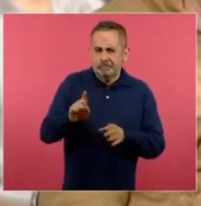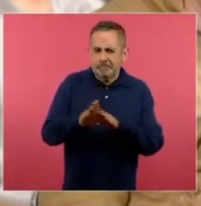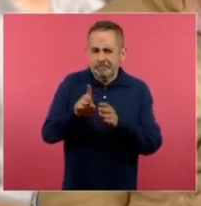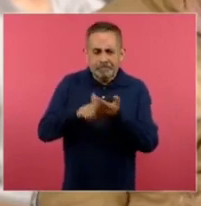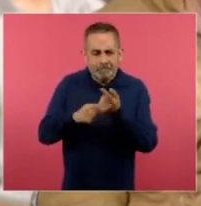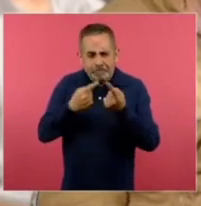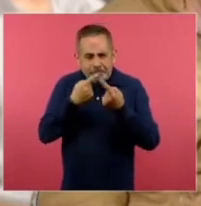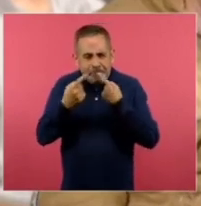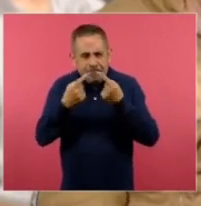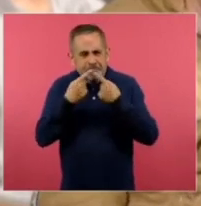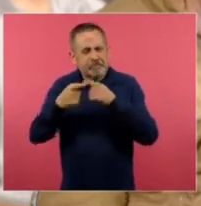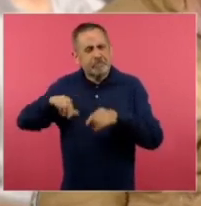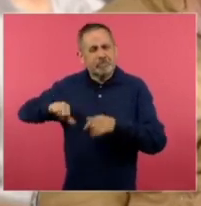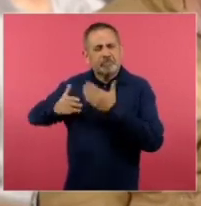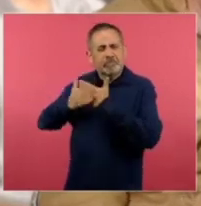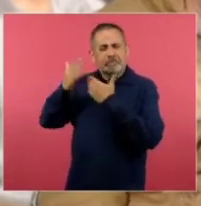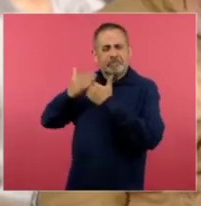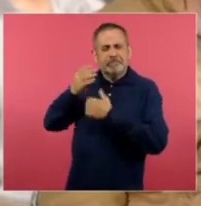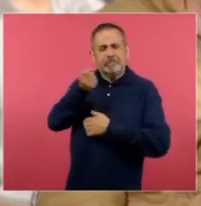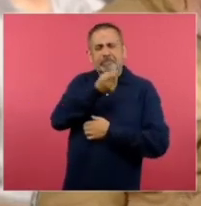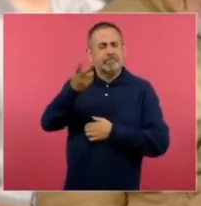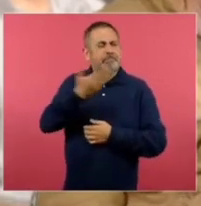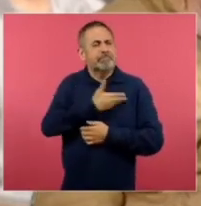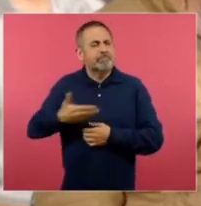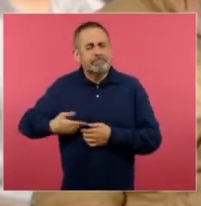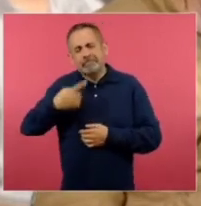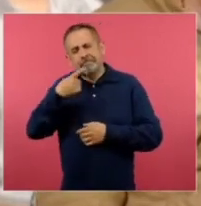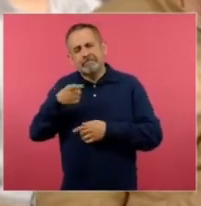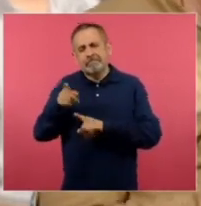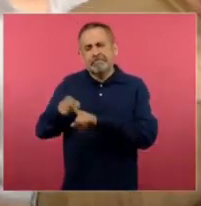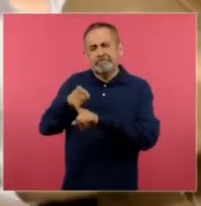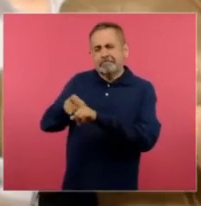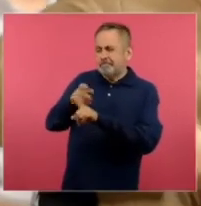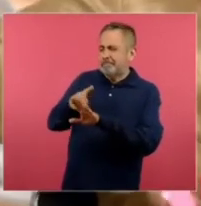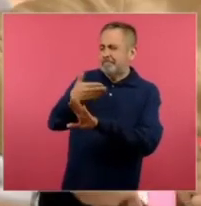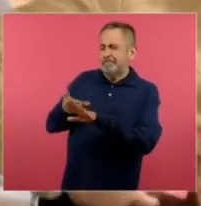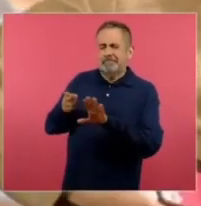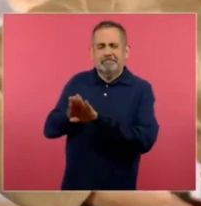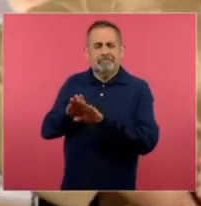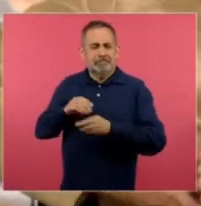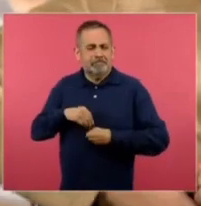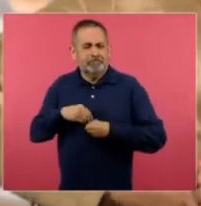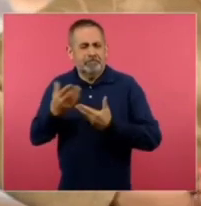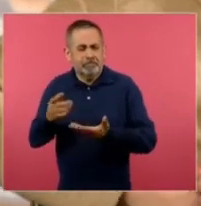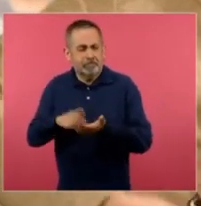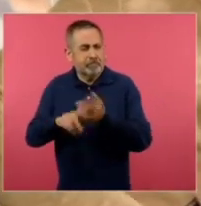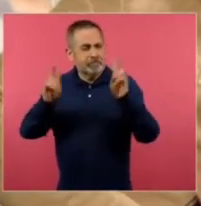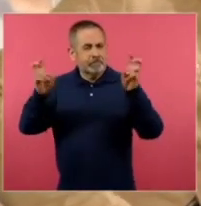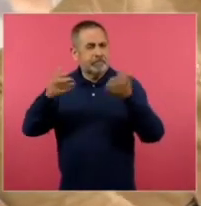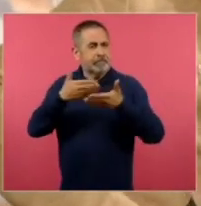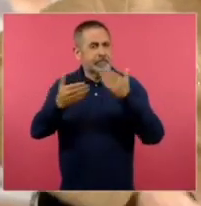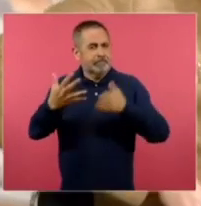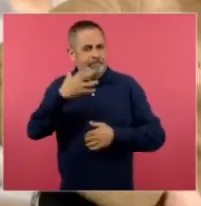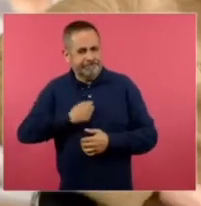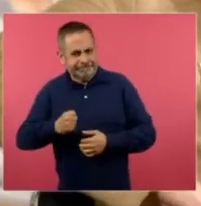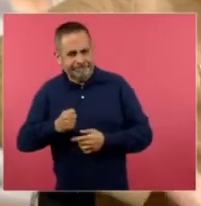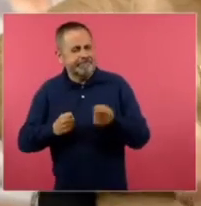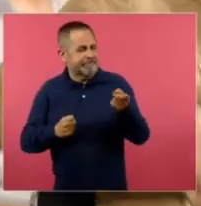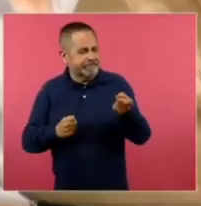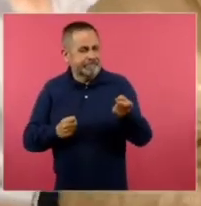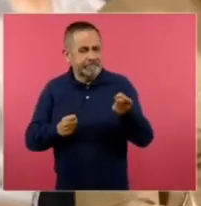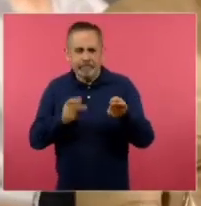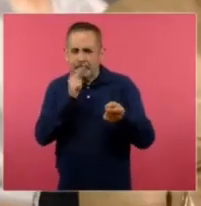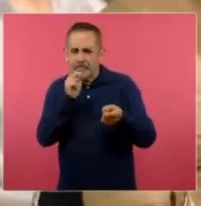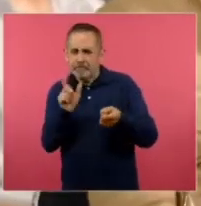críticas que mencionaba el presidente esta mañana en su conferencia matutina respecto del poema Ahora vienen por mí, que emplea